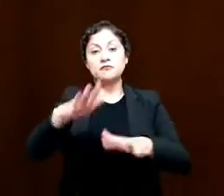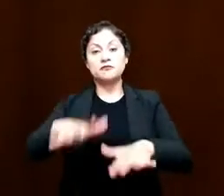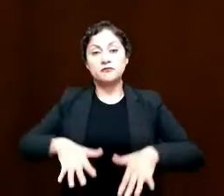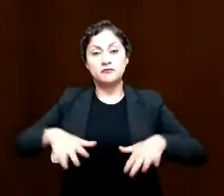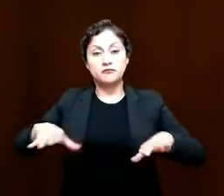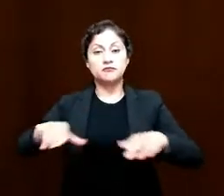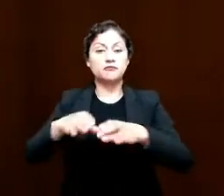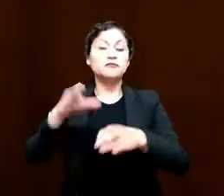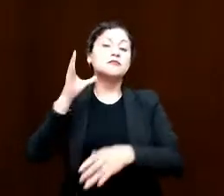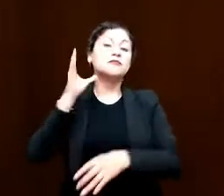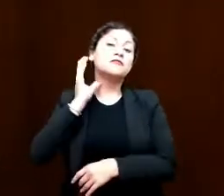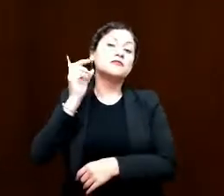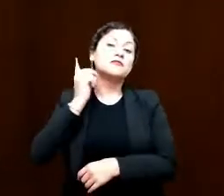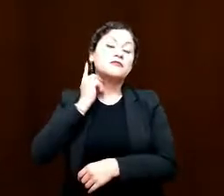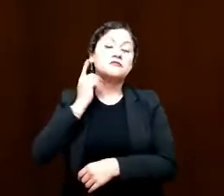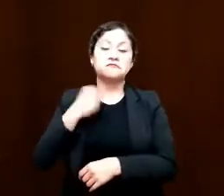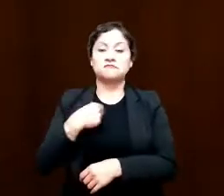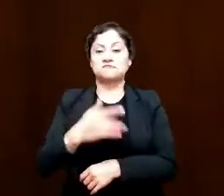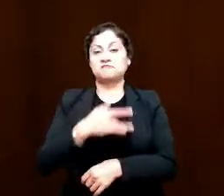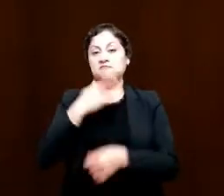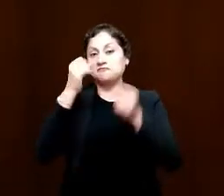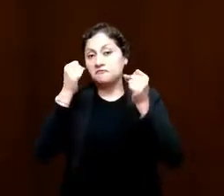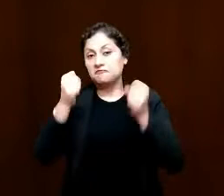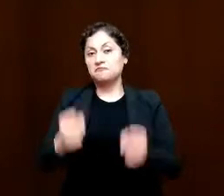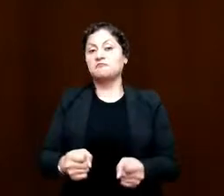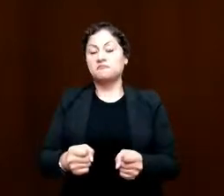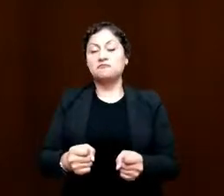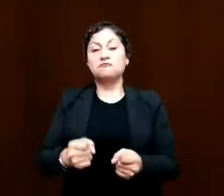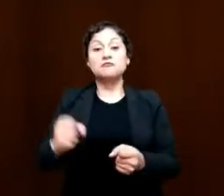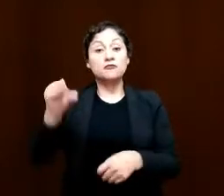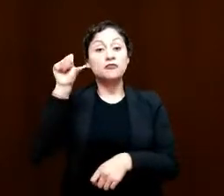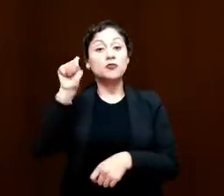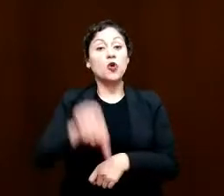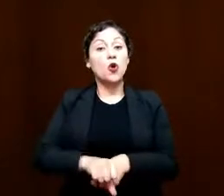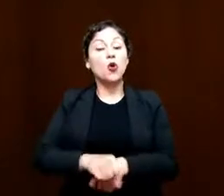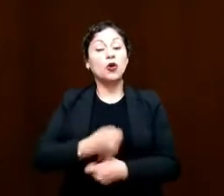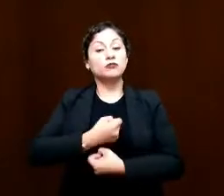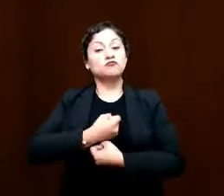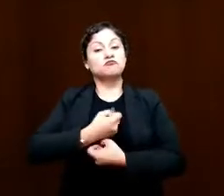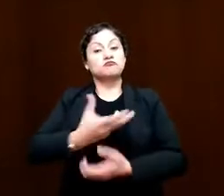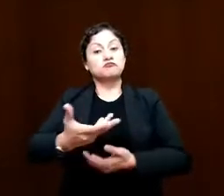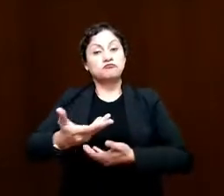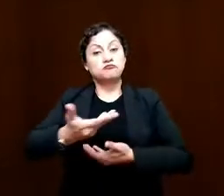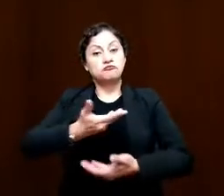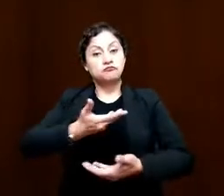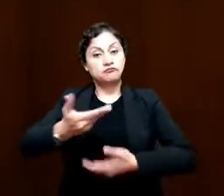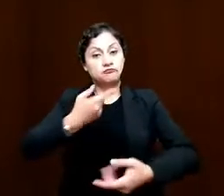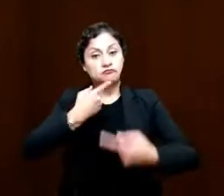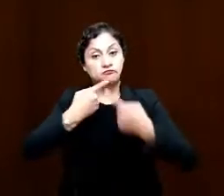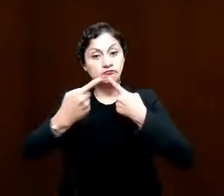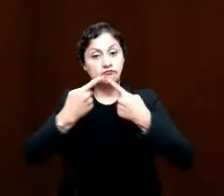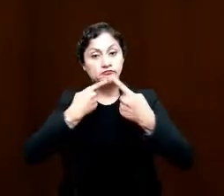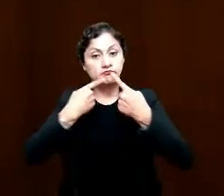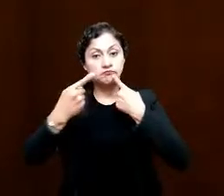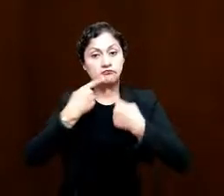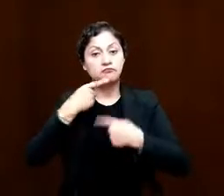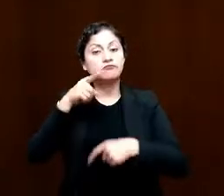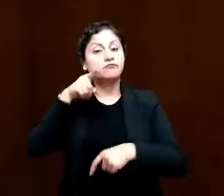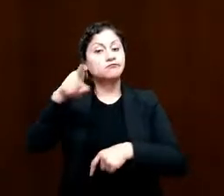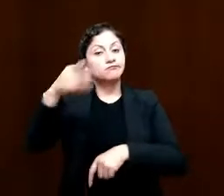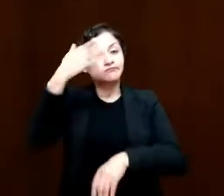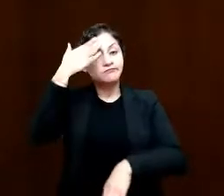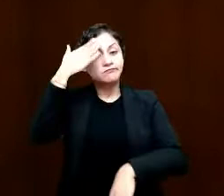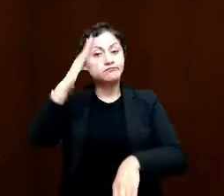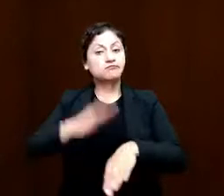estoy segura que esta será una comparecencia que permanecerá en su memoria por